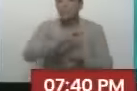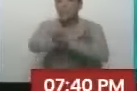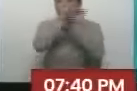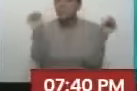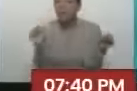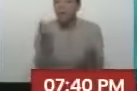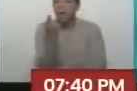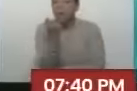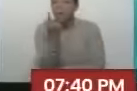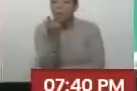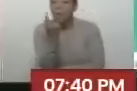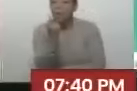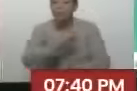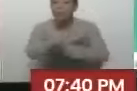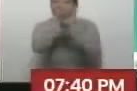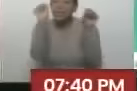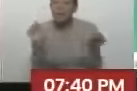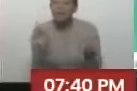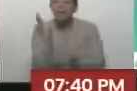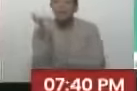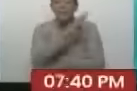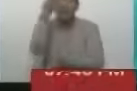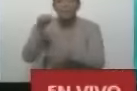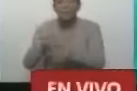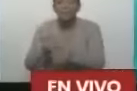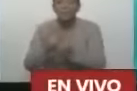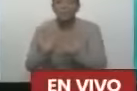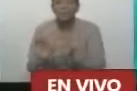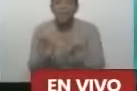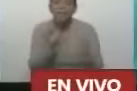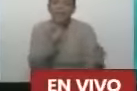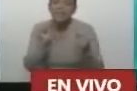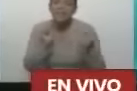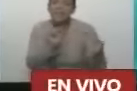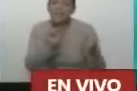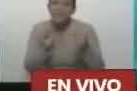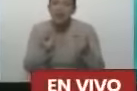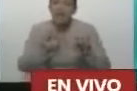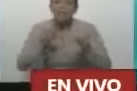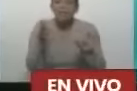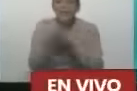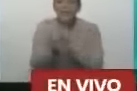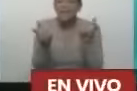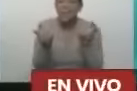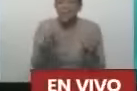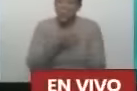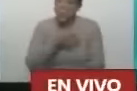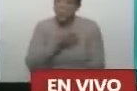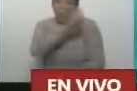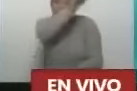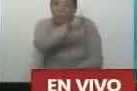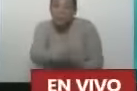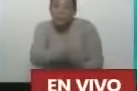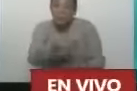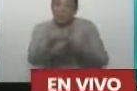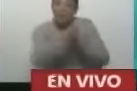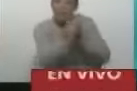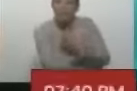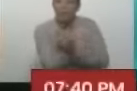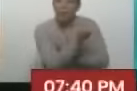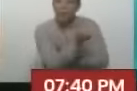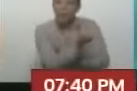hemos convocado 11 de la mañana a la asamblea nacional para dar un debate porque definitivamente no puede venir un